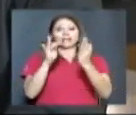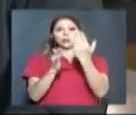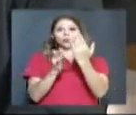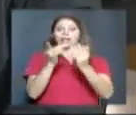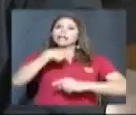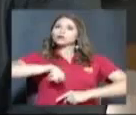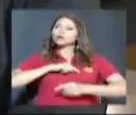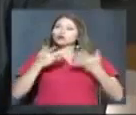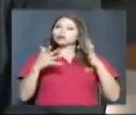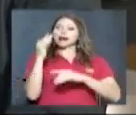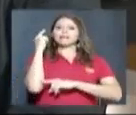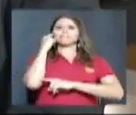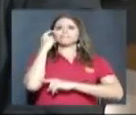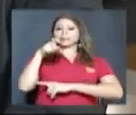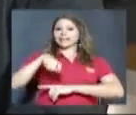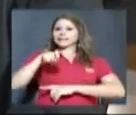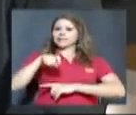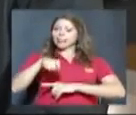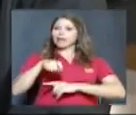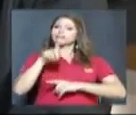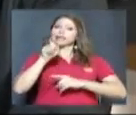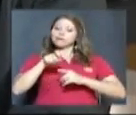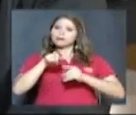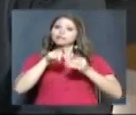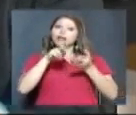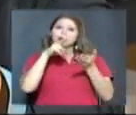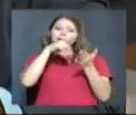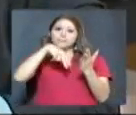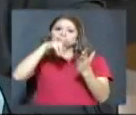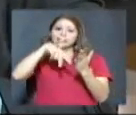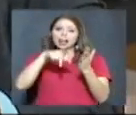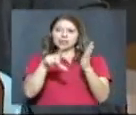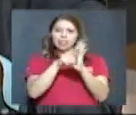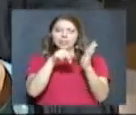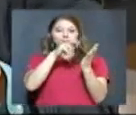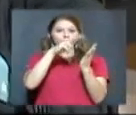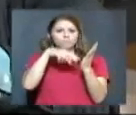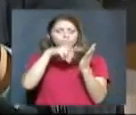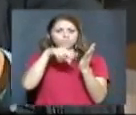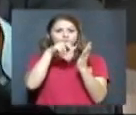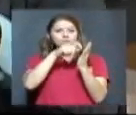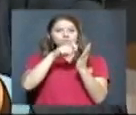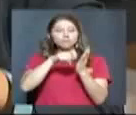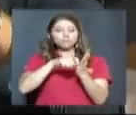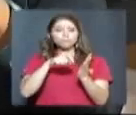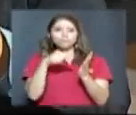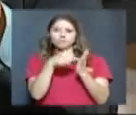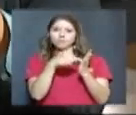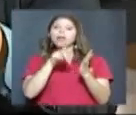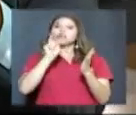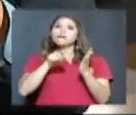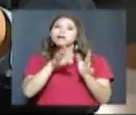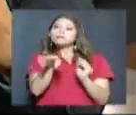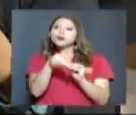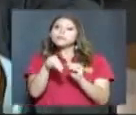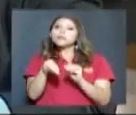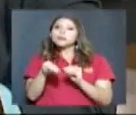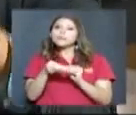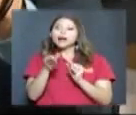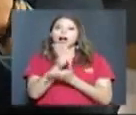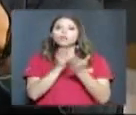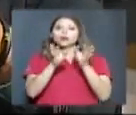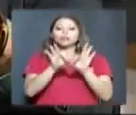por revisar ese texto. Hay que sumar a ese texto tal vez algunas cosas importantes que han aparecido durante este